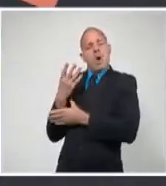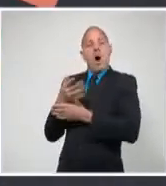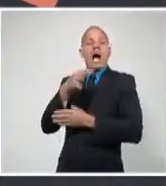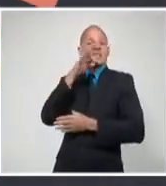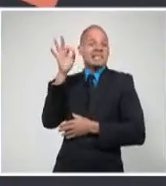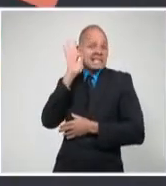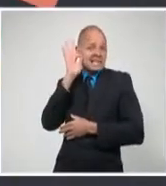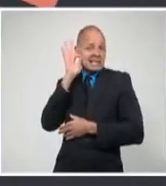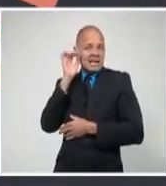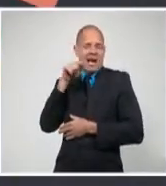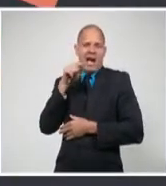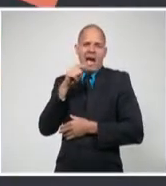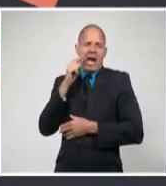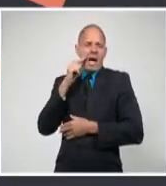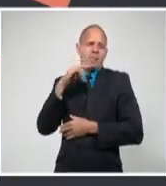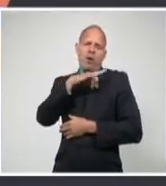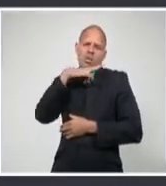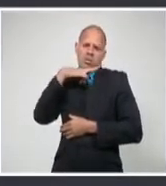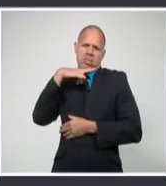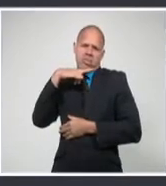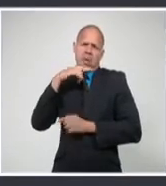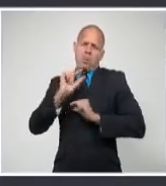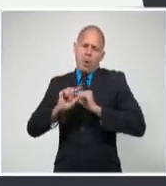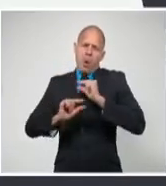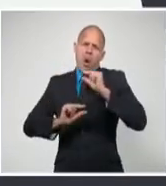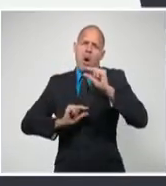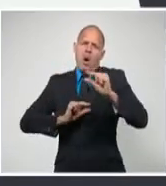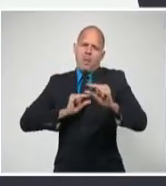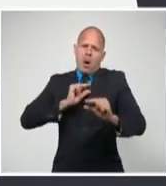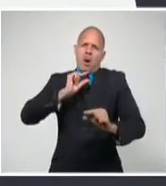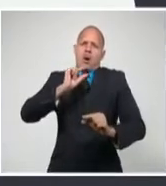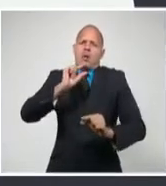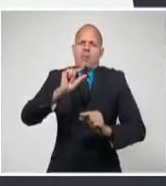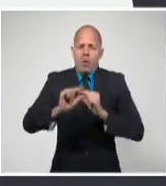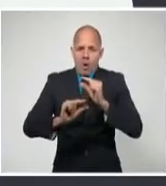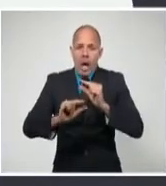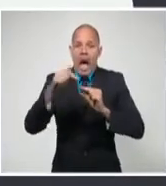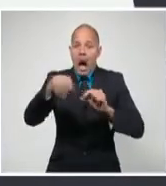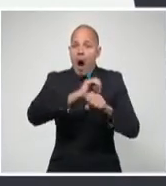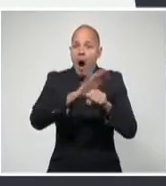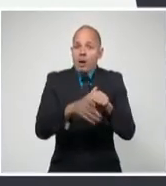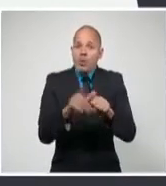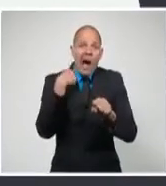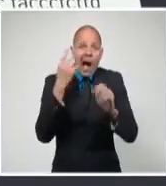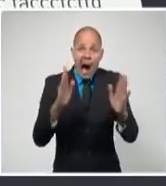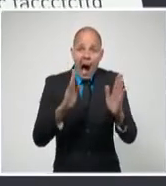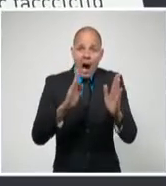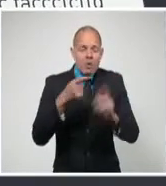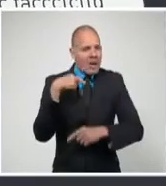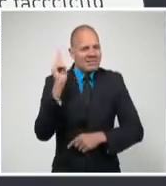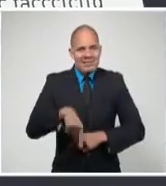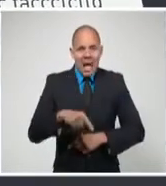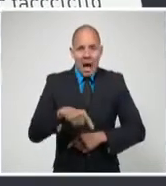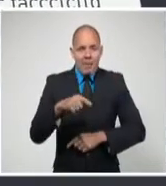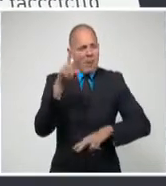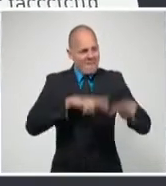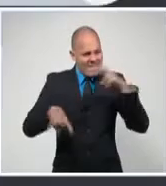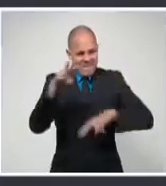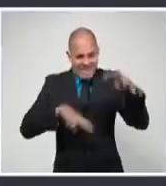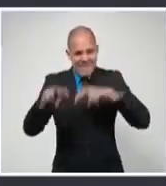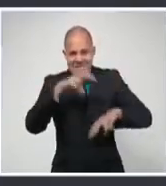En el caso del nuevo coronavirus tuvimos acceso muy rápido al genoma, una especie de manual de instrucciones para su funcionamiento